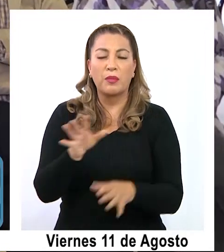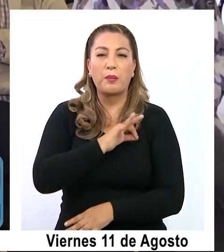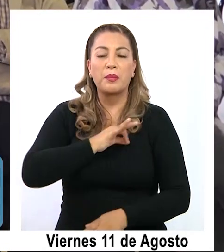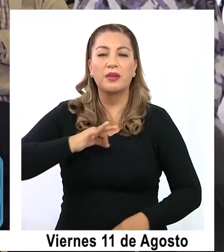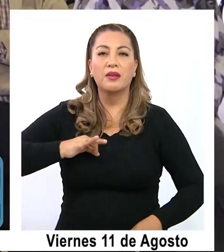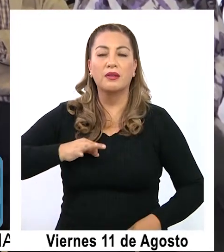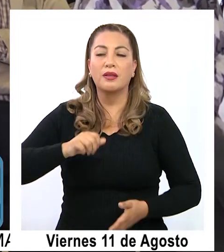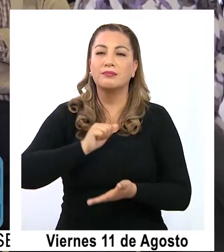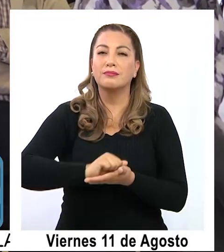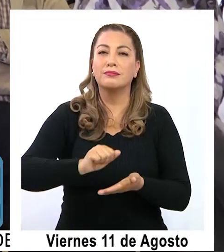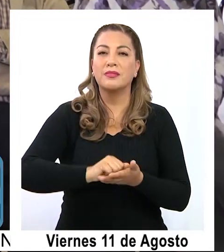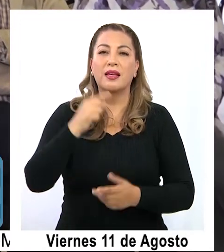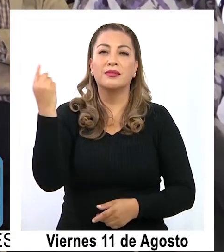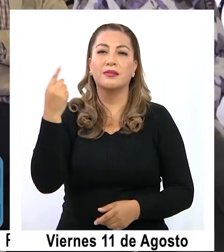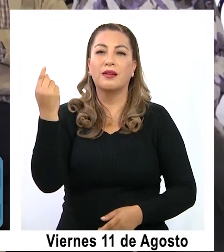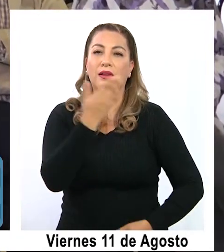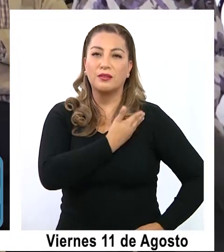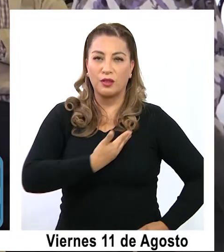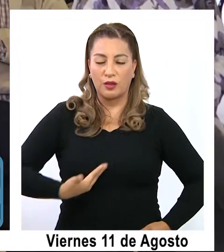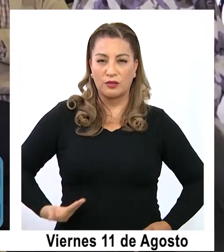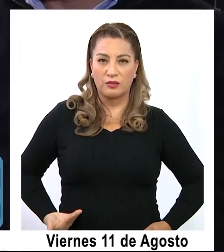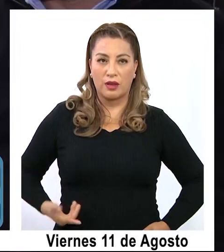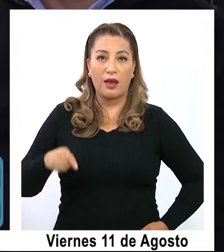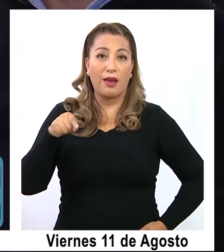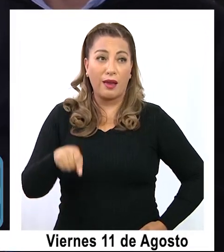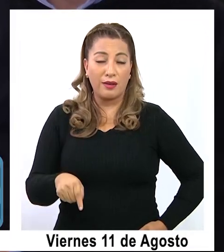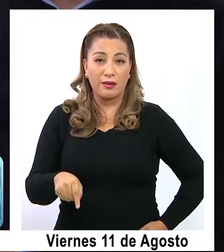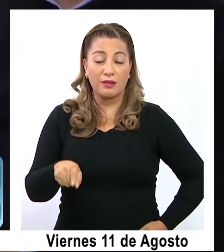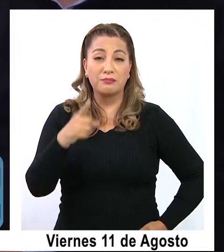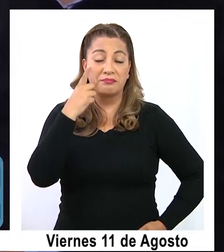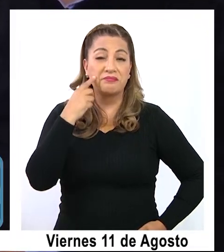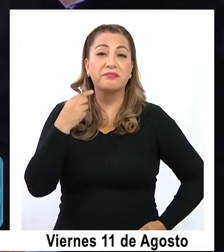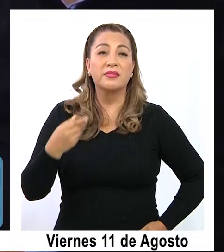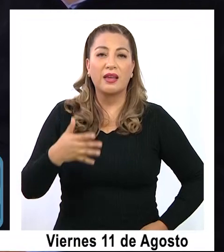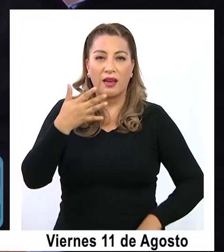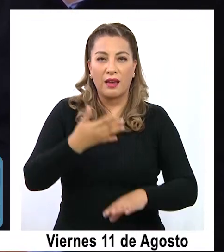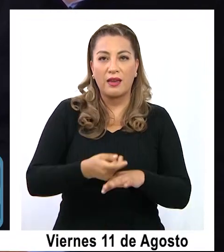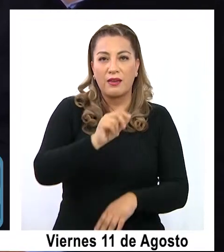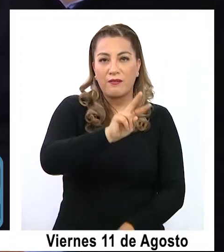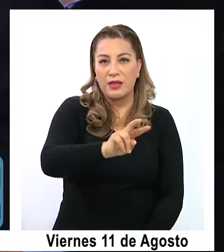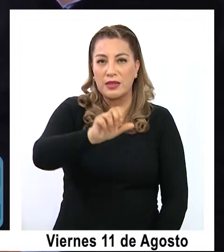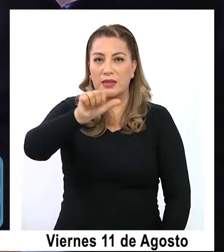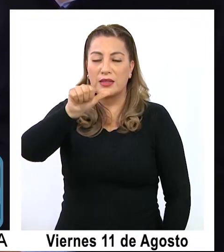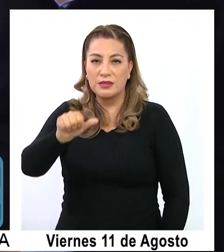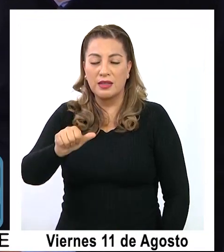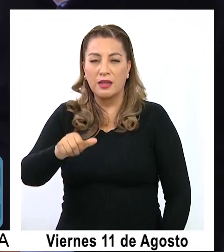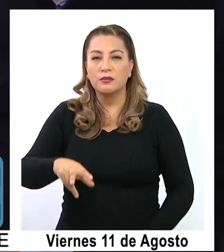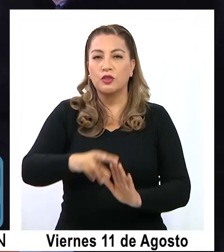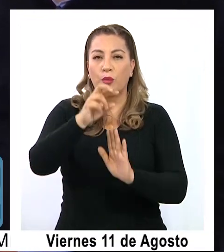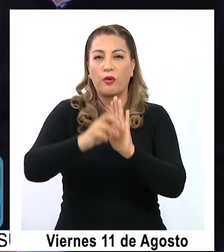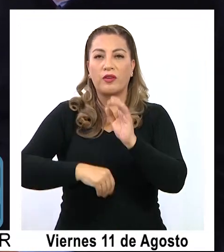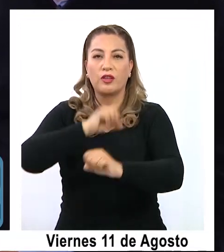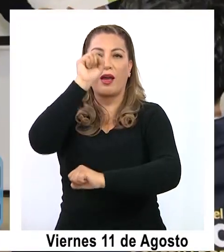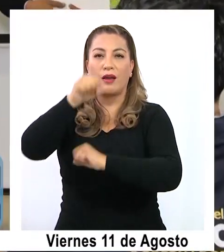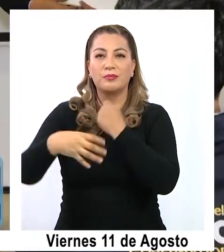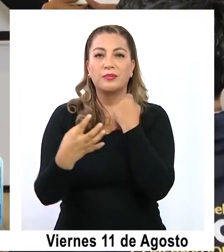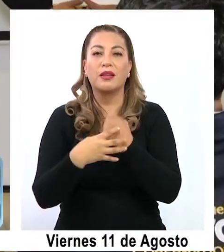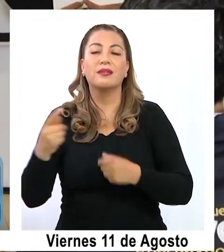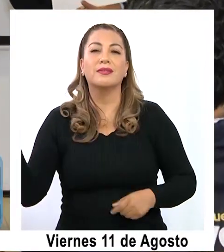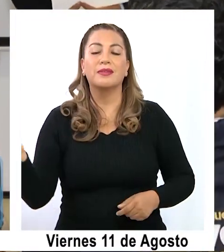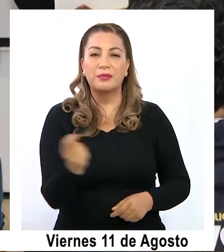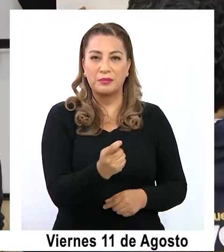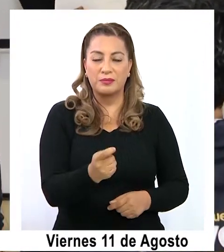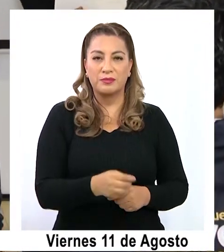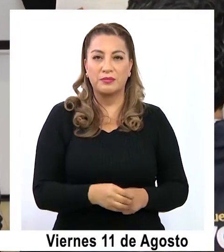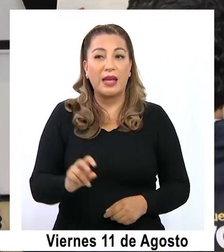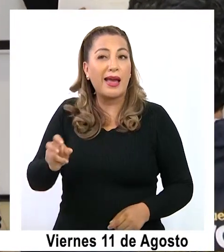el Ministerio Secretaría General de Gobierno. En esta versión fueron 26 los proyectos aprobados en Tarapacá para